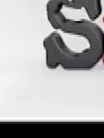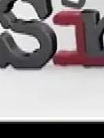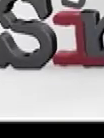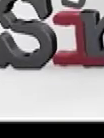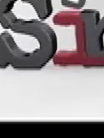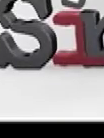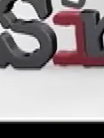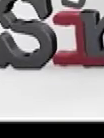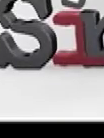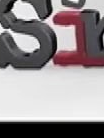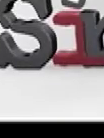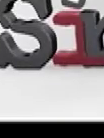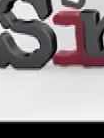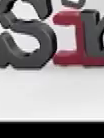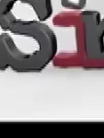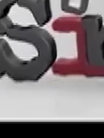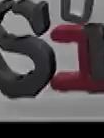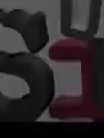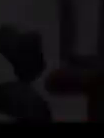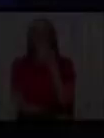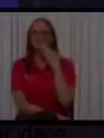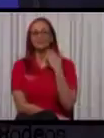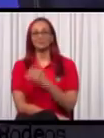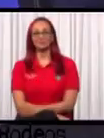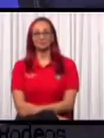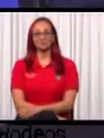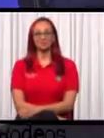Continuamos con Sin Rodeos.